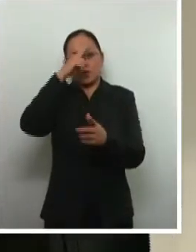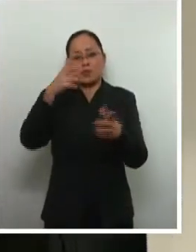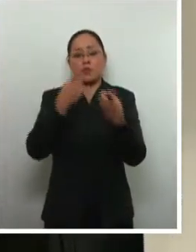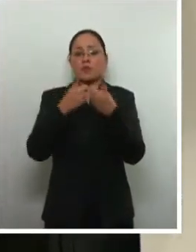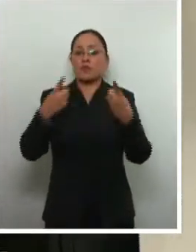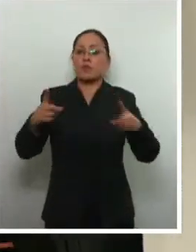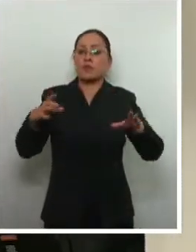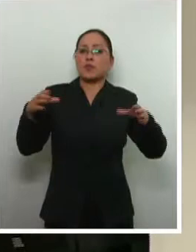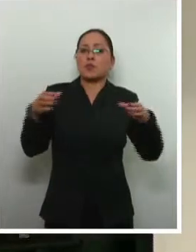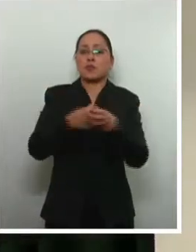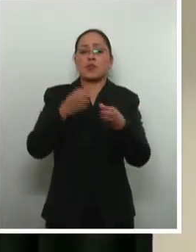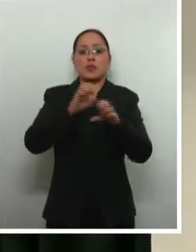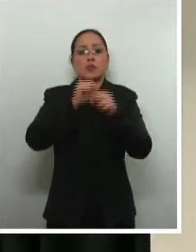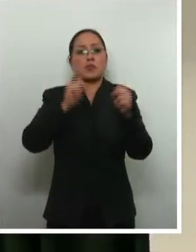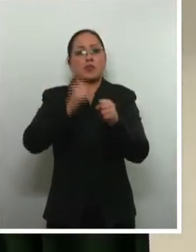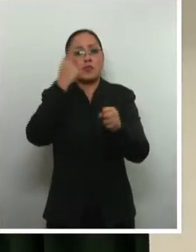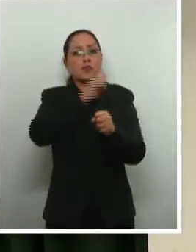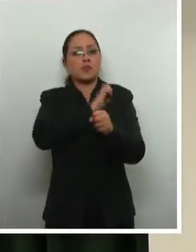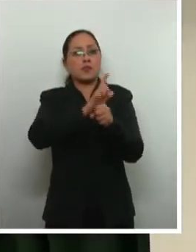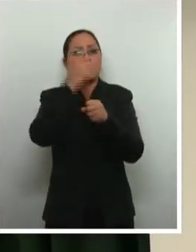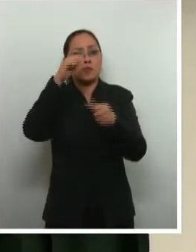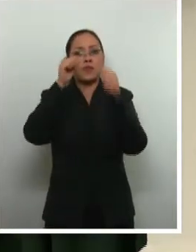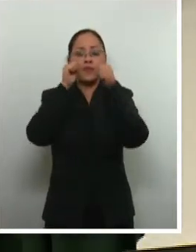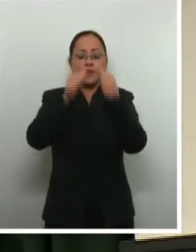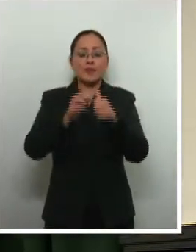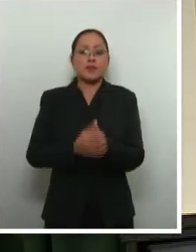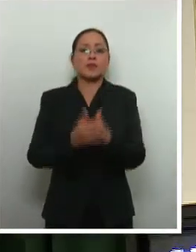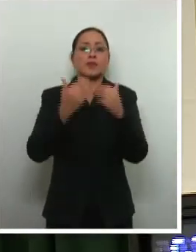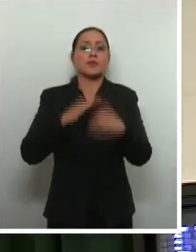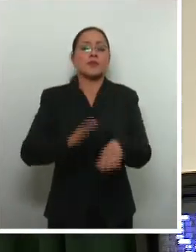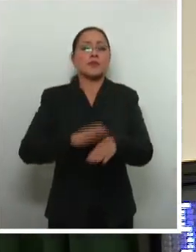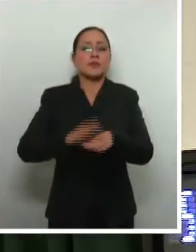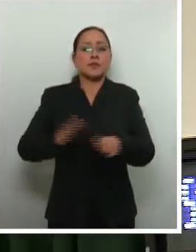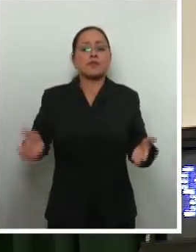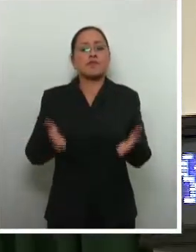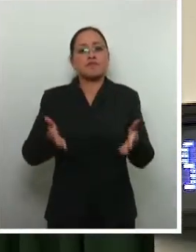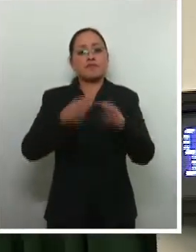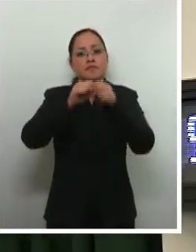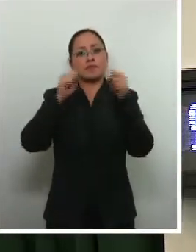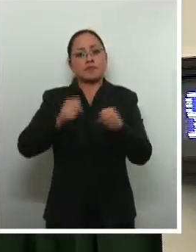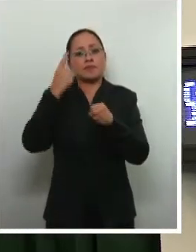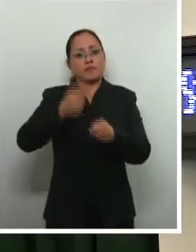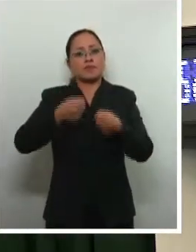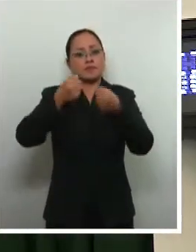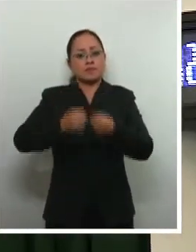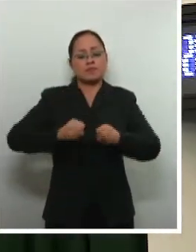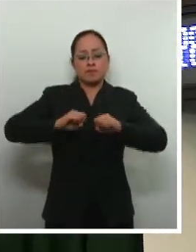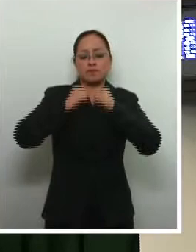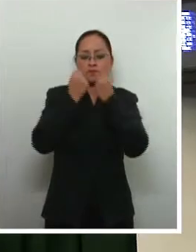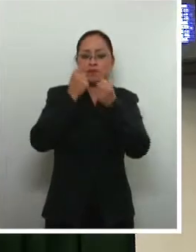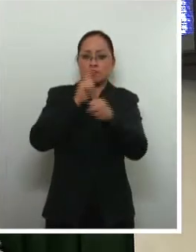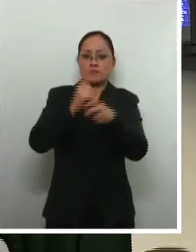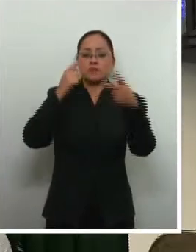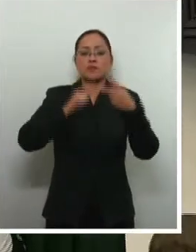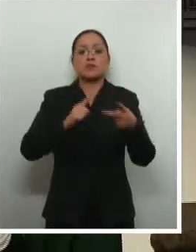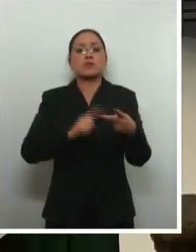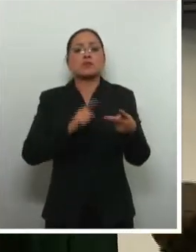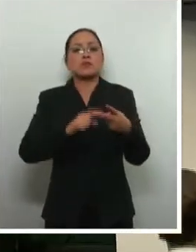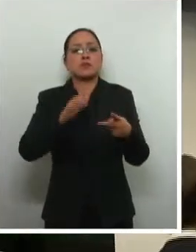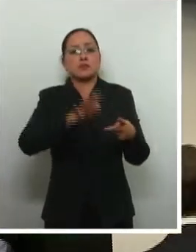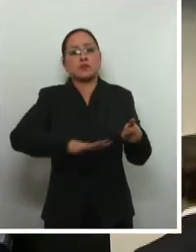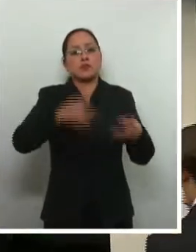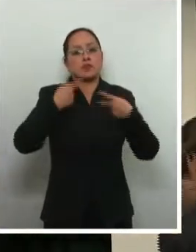sistemas especializados para su atención. La promoción de sistemas de aseguramiento social de los habitantes de la